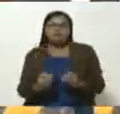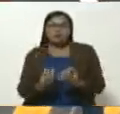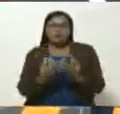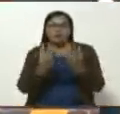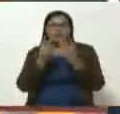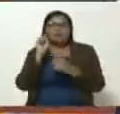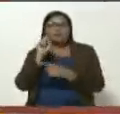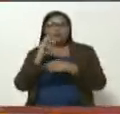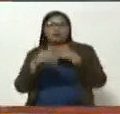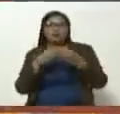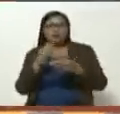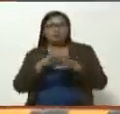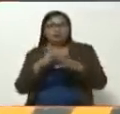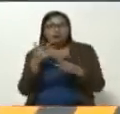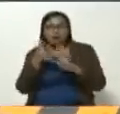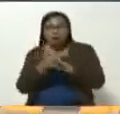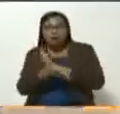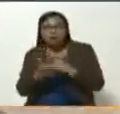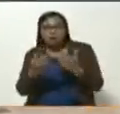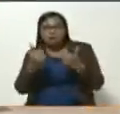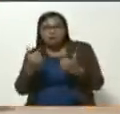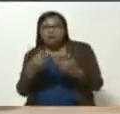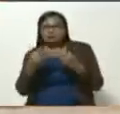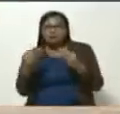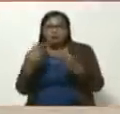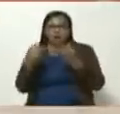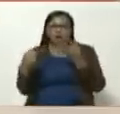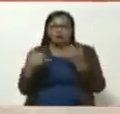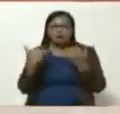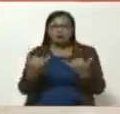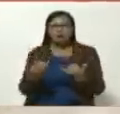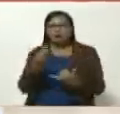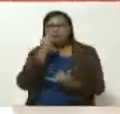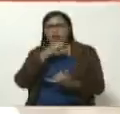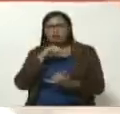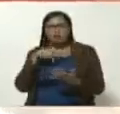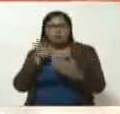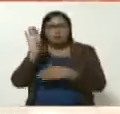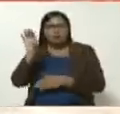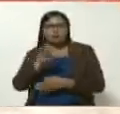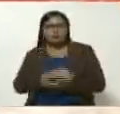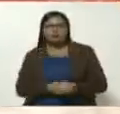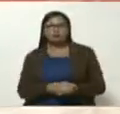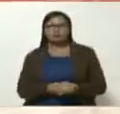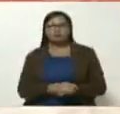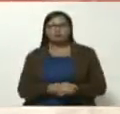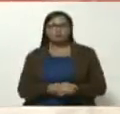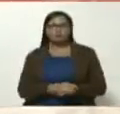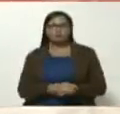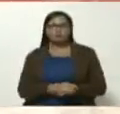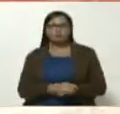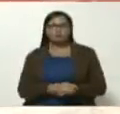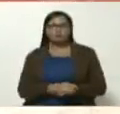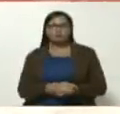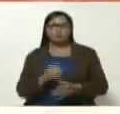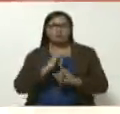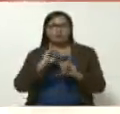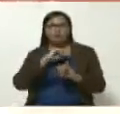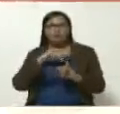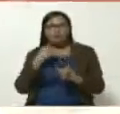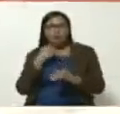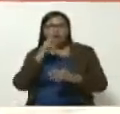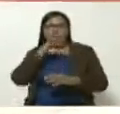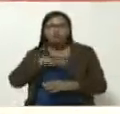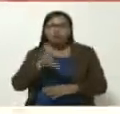necesario para garantizar la estabilidad alimentaria de nuestro país. ya que a través de la